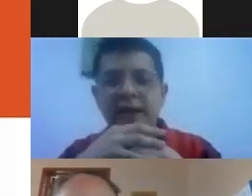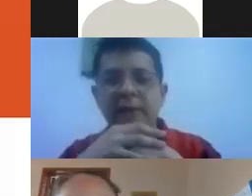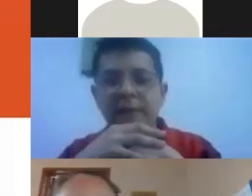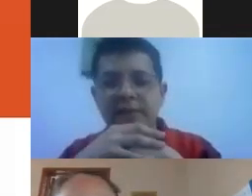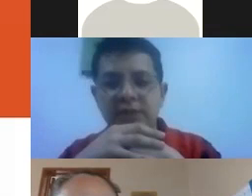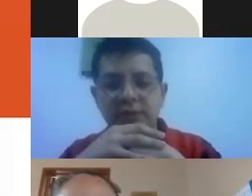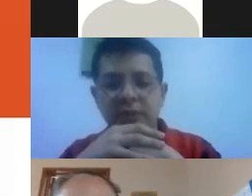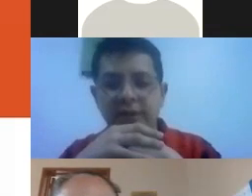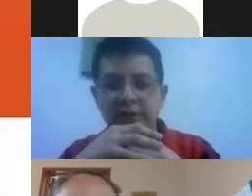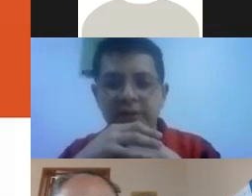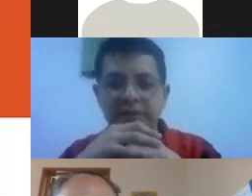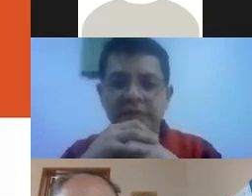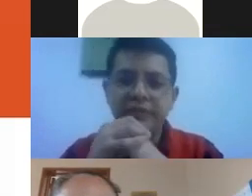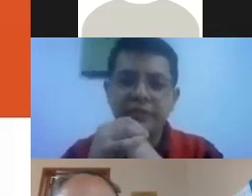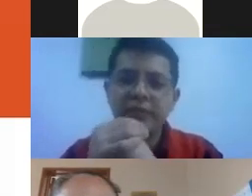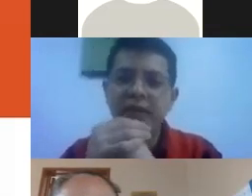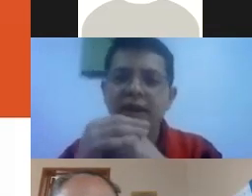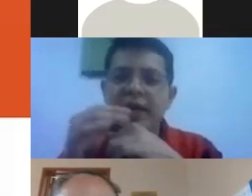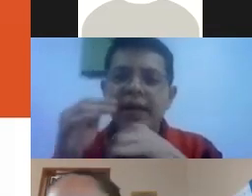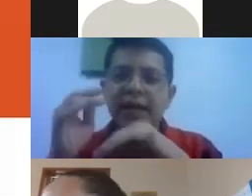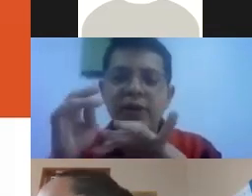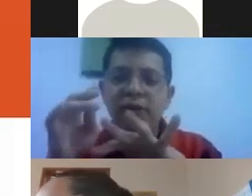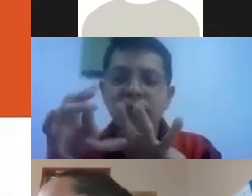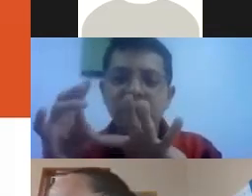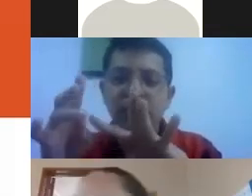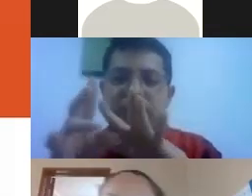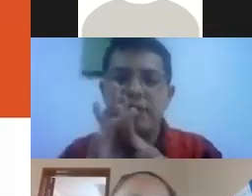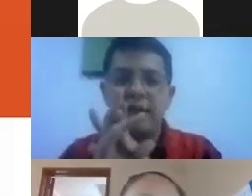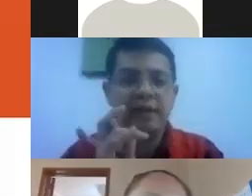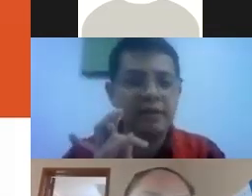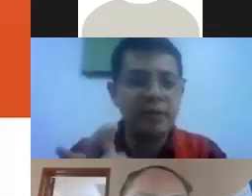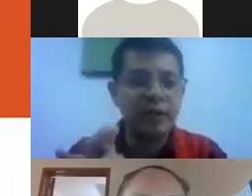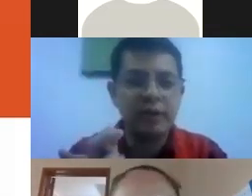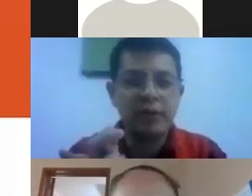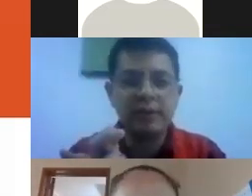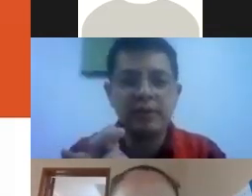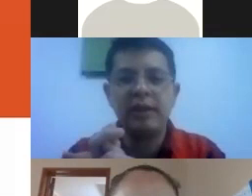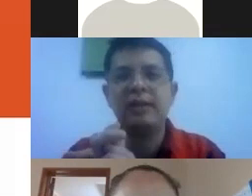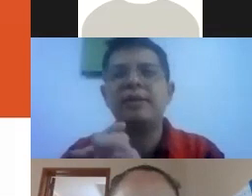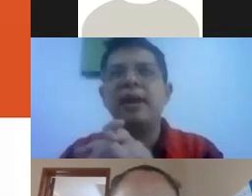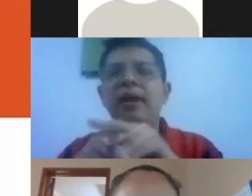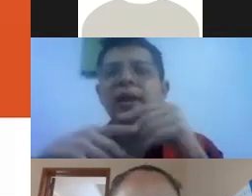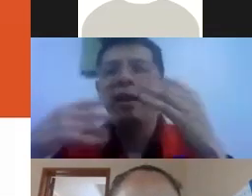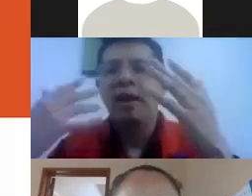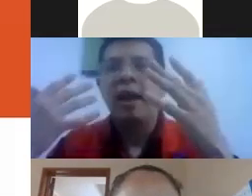más, se agrava más el asunto, ¿verdad? Y otro punto a considerar en ese tipo de quemaduras